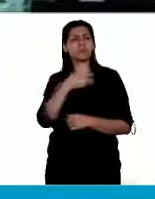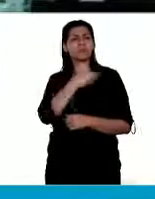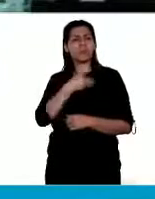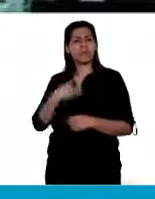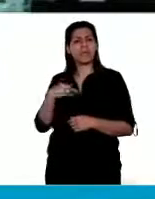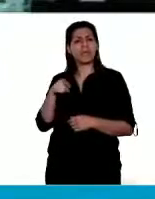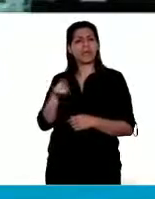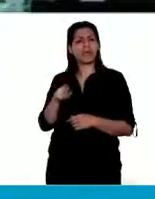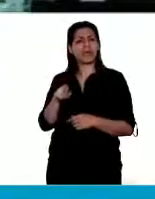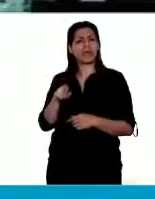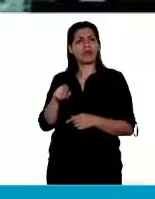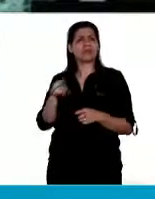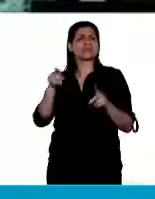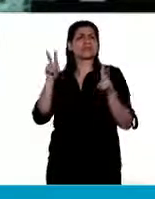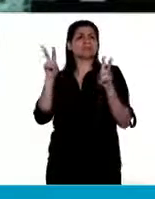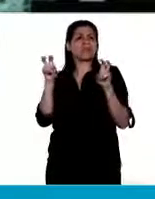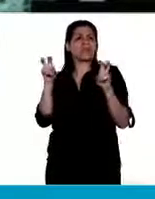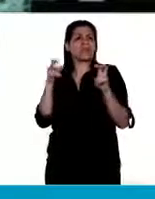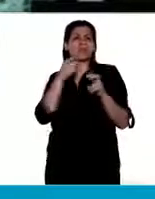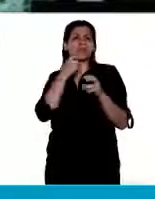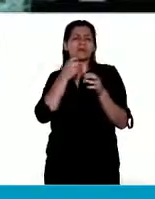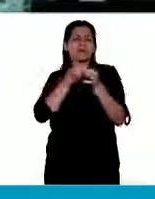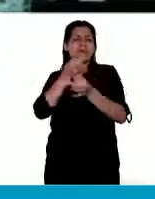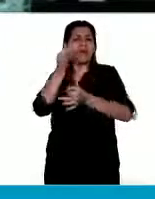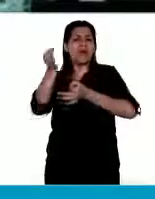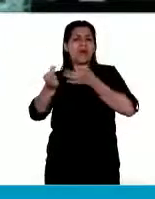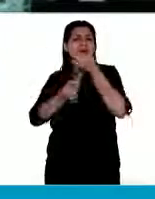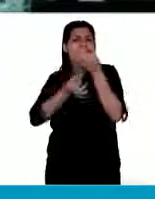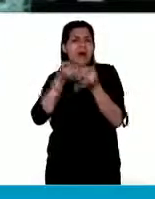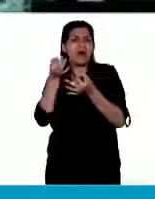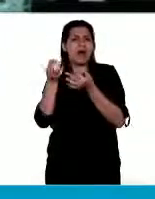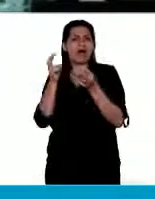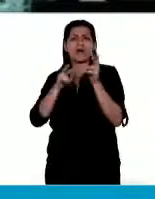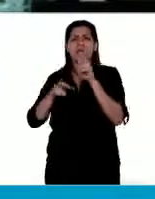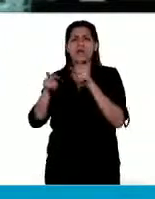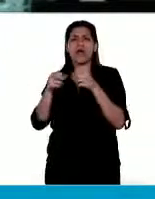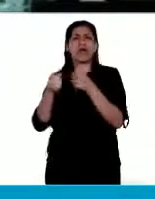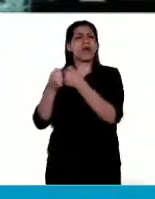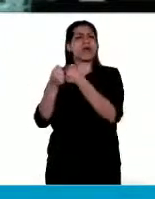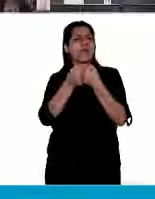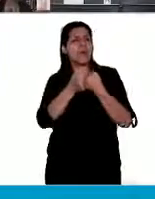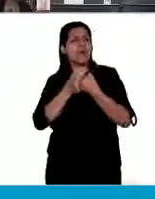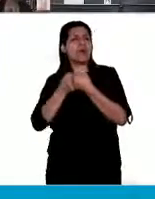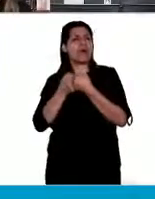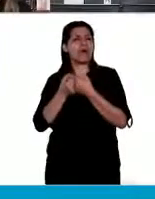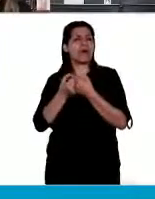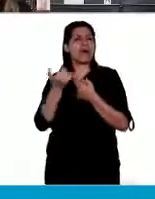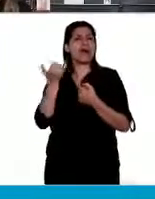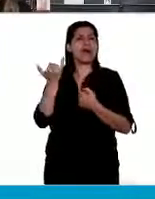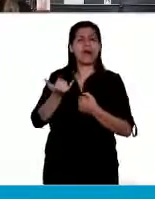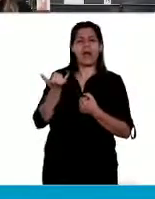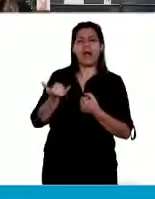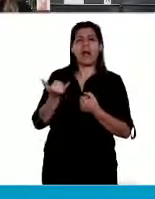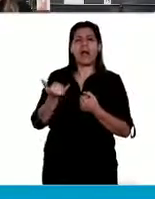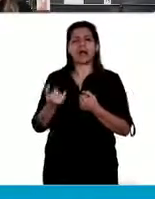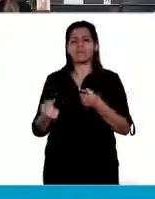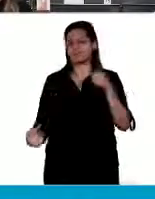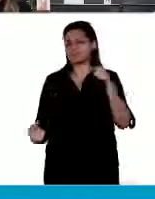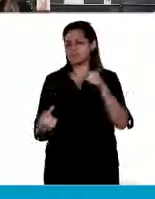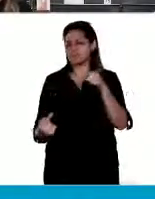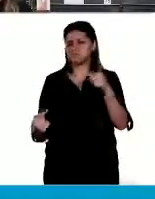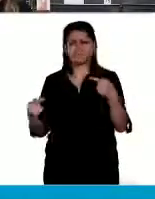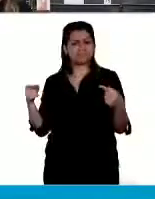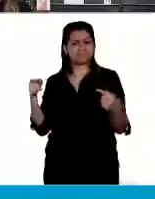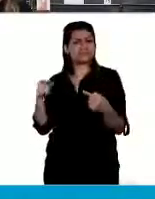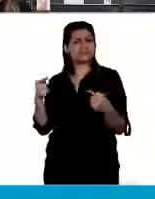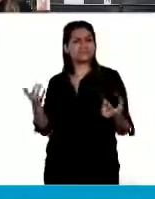los temas, en vez de dialogar y buscar consenso, se producen tentaciones hegemónicas. Y